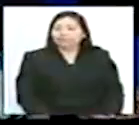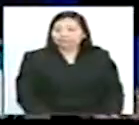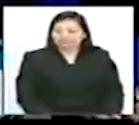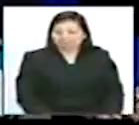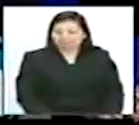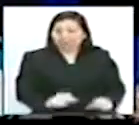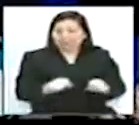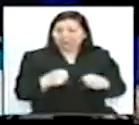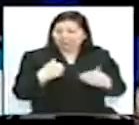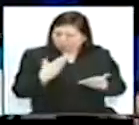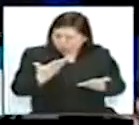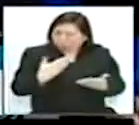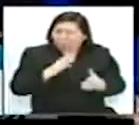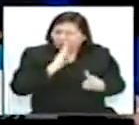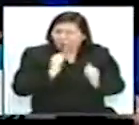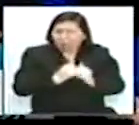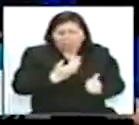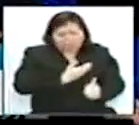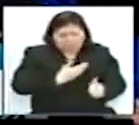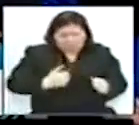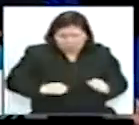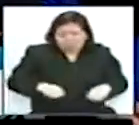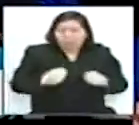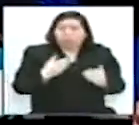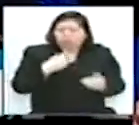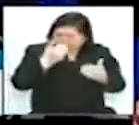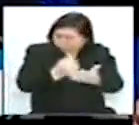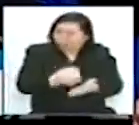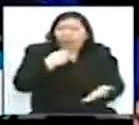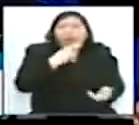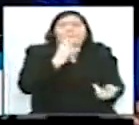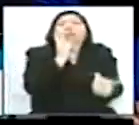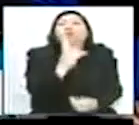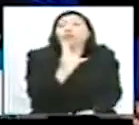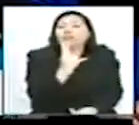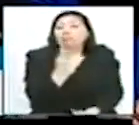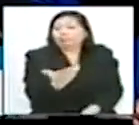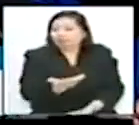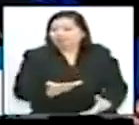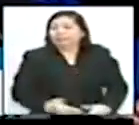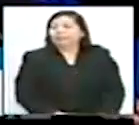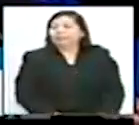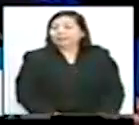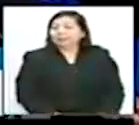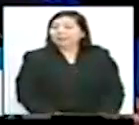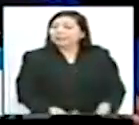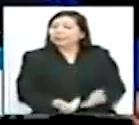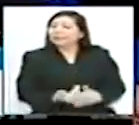Por supuesto que siempre he estado dispuesto a hablar con Martín Vizcarra y le sigo extendiendo la mano.